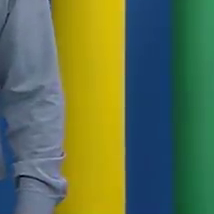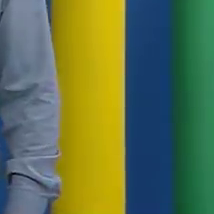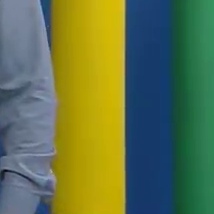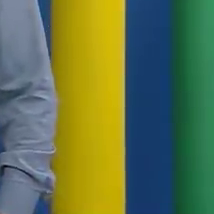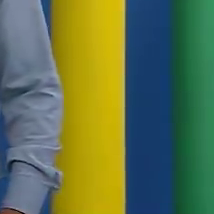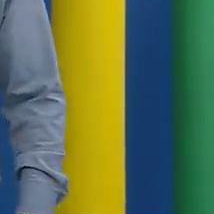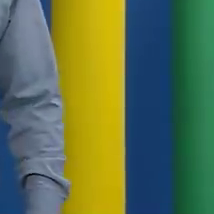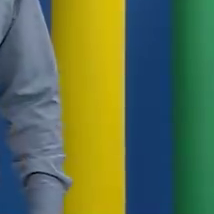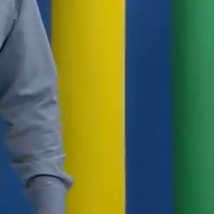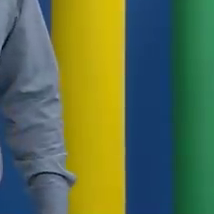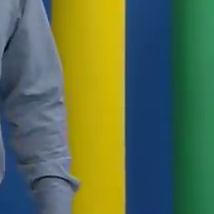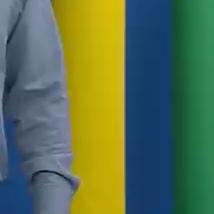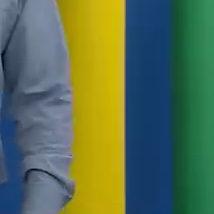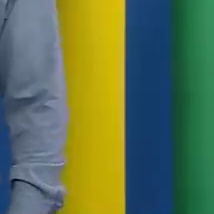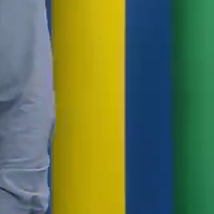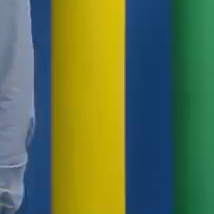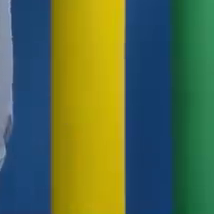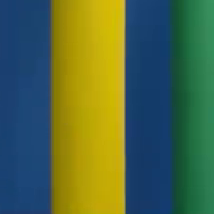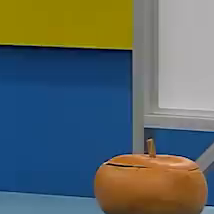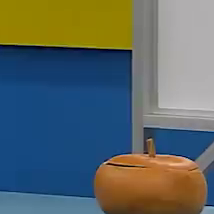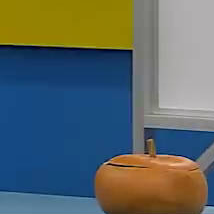que, ¡jante guante!